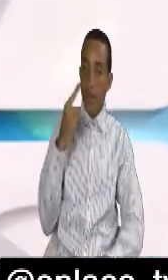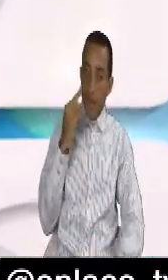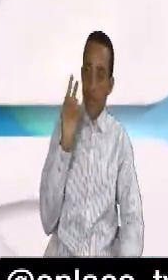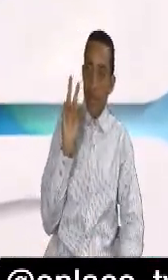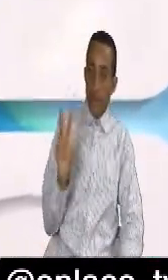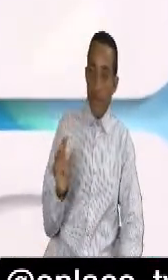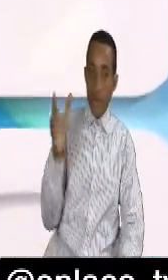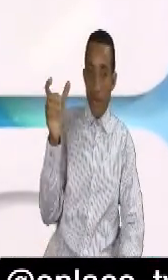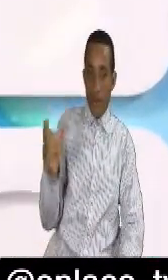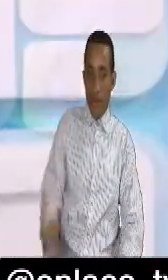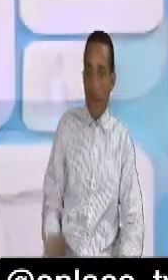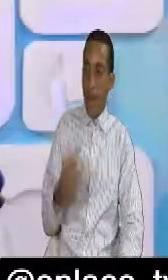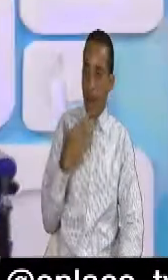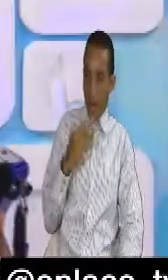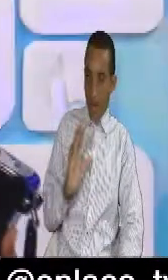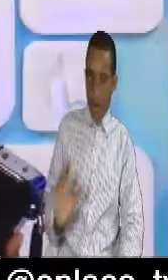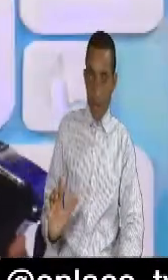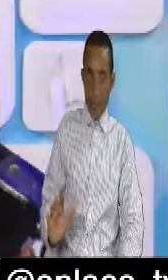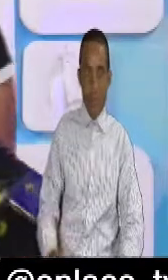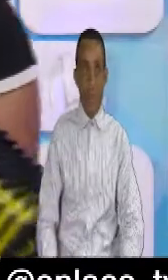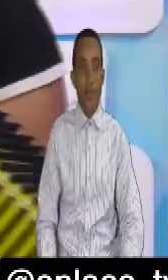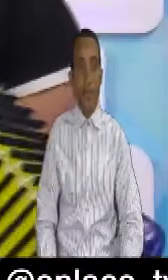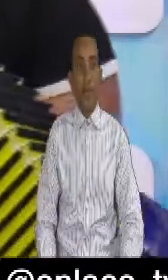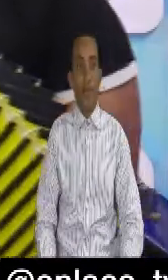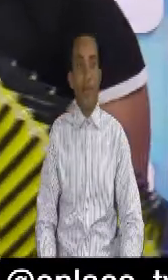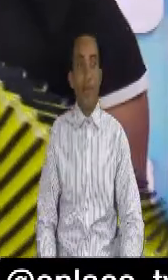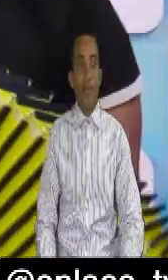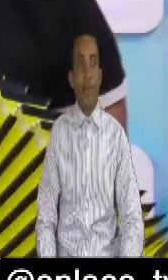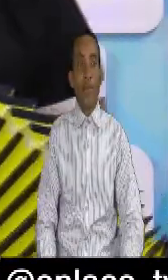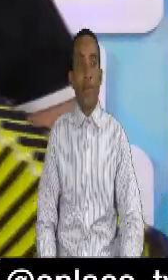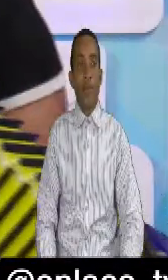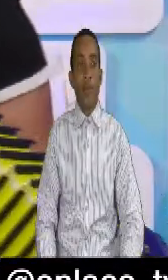que ver con nada.